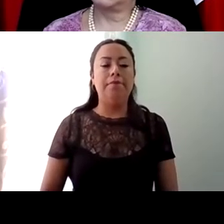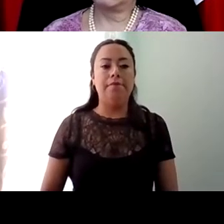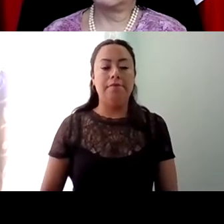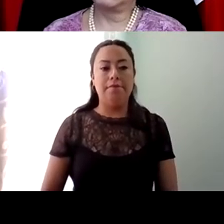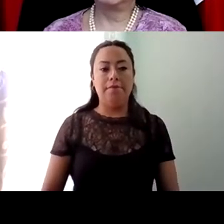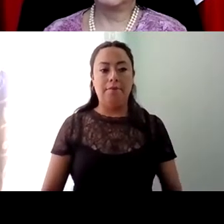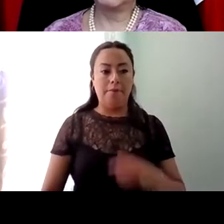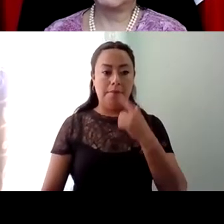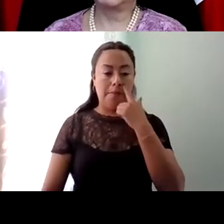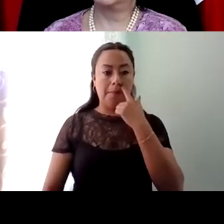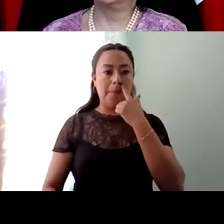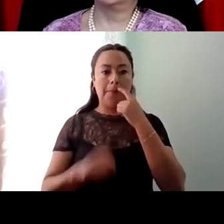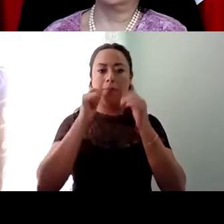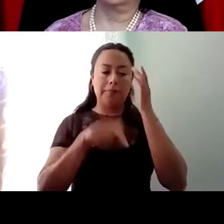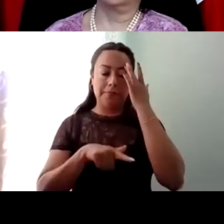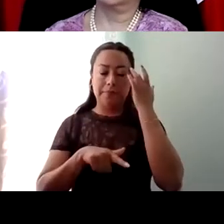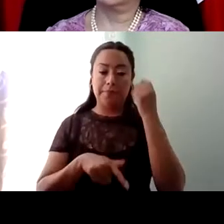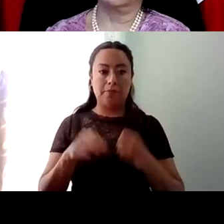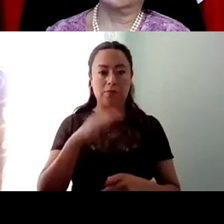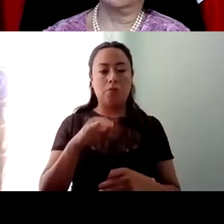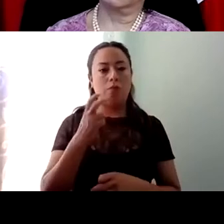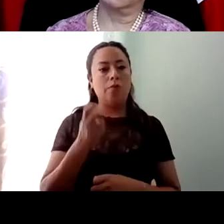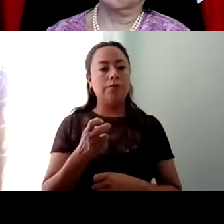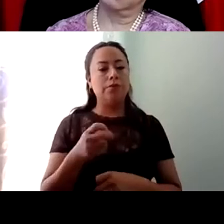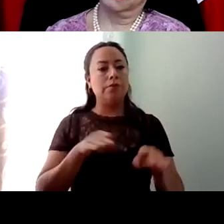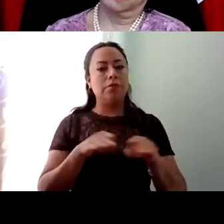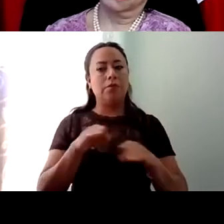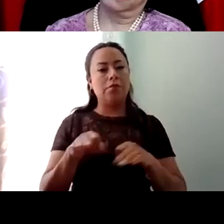veo que su trabajo tiene mucho que ver con